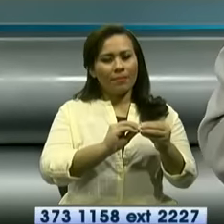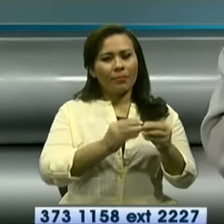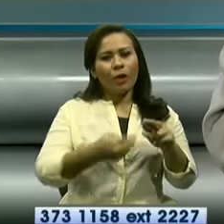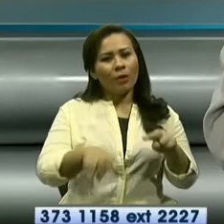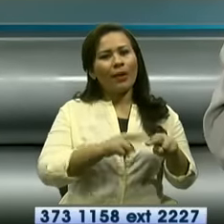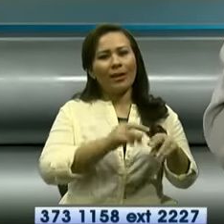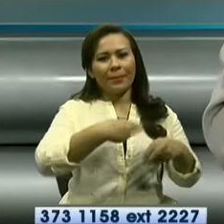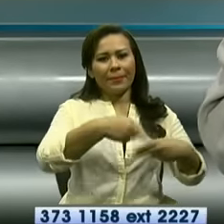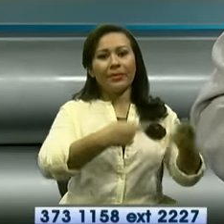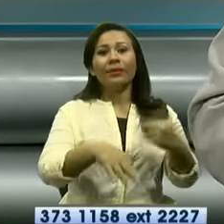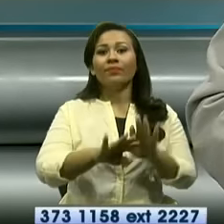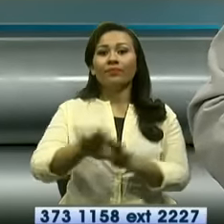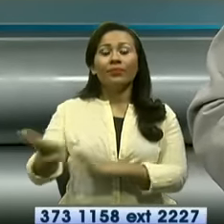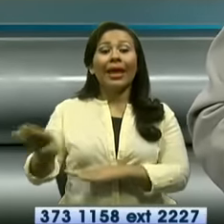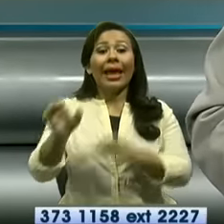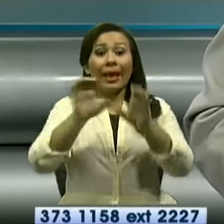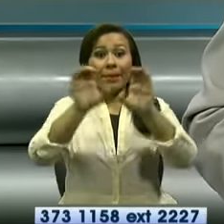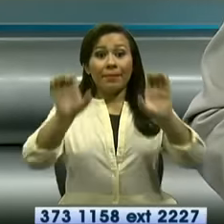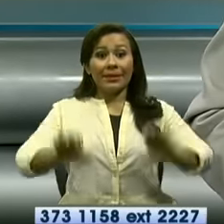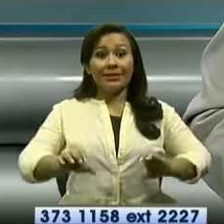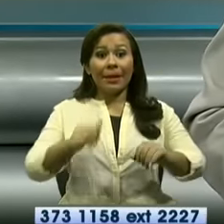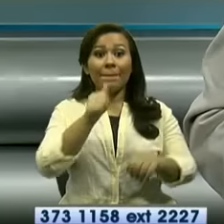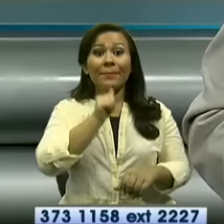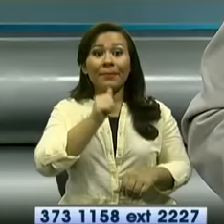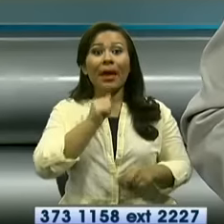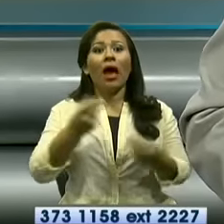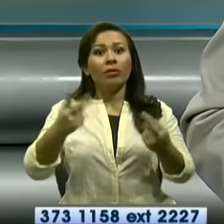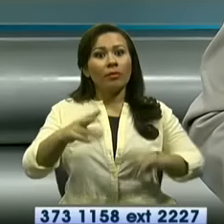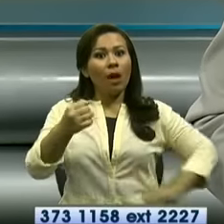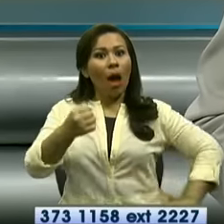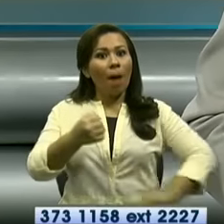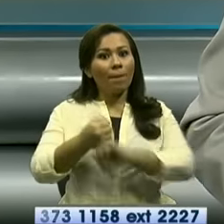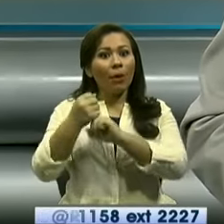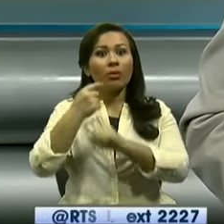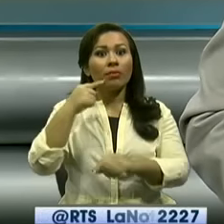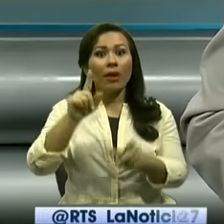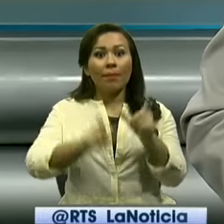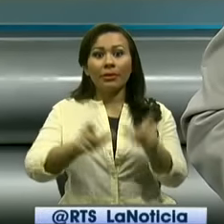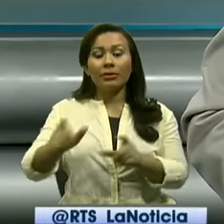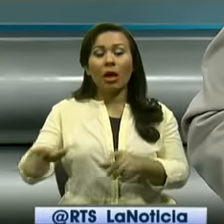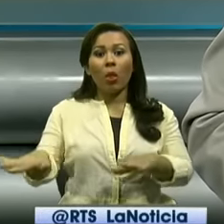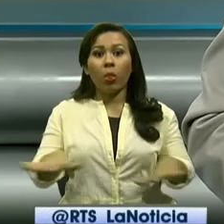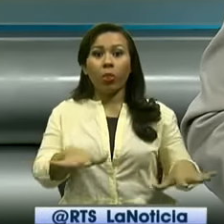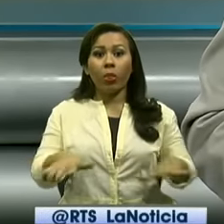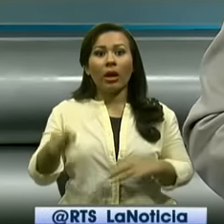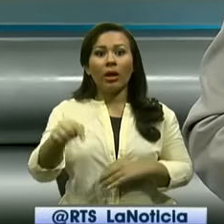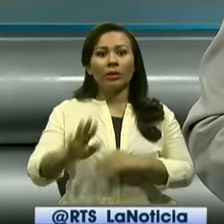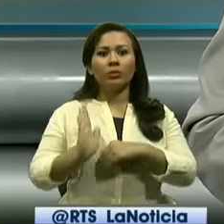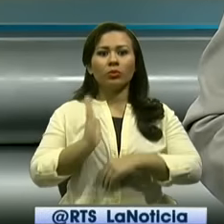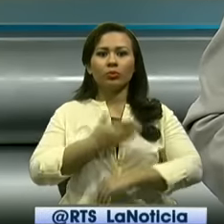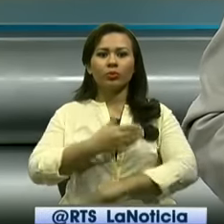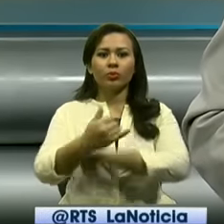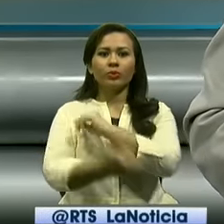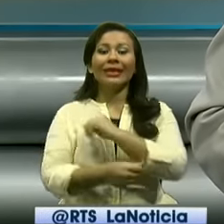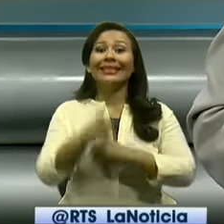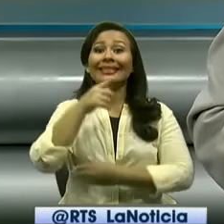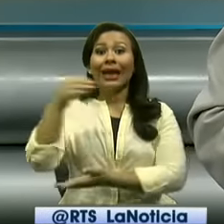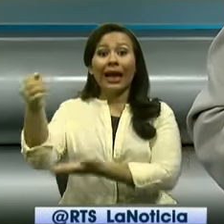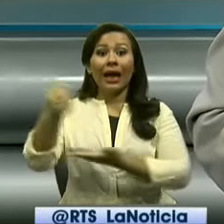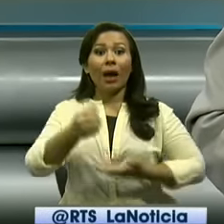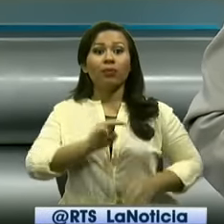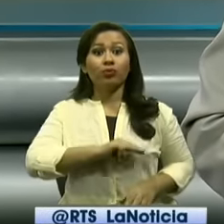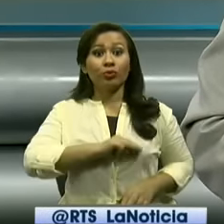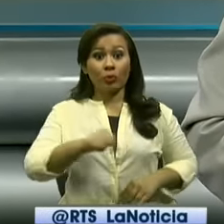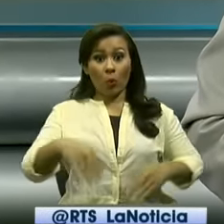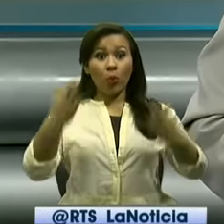refiere. La empresa privada también brinda su aporte solidario a los afectados por el terremoto en nuestro país. Las donaciones impulsadas por el municipio